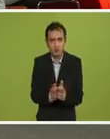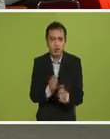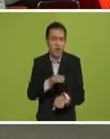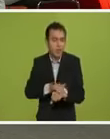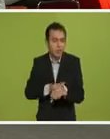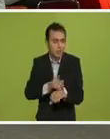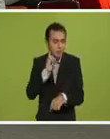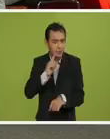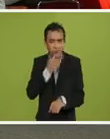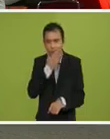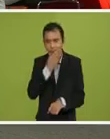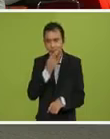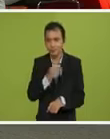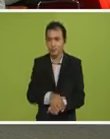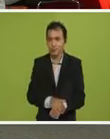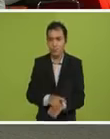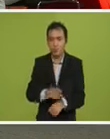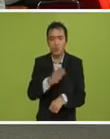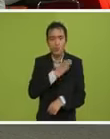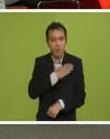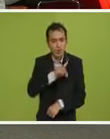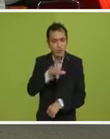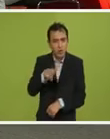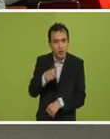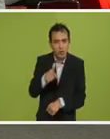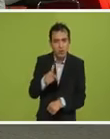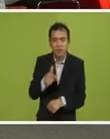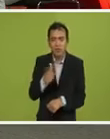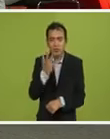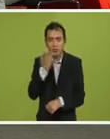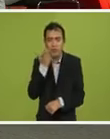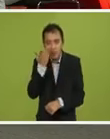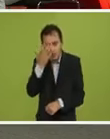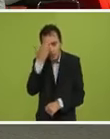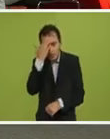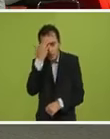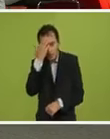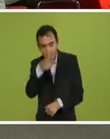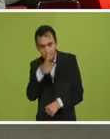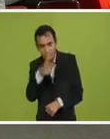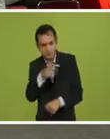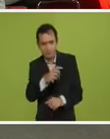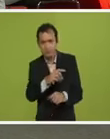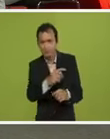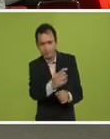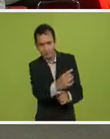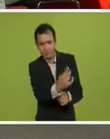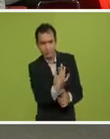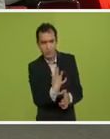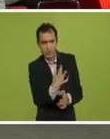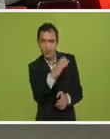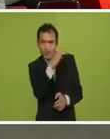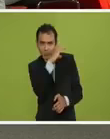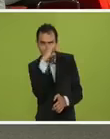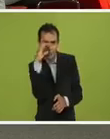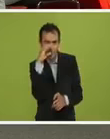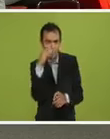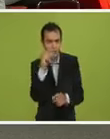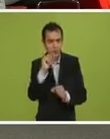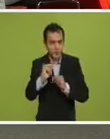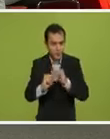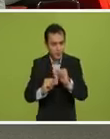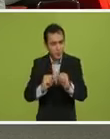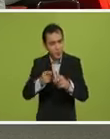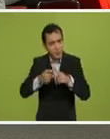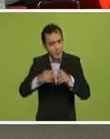Después era, bueno, ya te quiero conocer, pero entonces, ¿cómo te voy a conocer? Pues mándame una fotografía. Y entonces fue creciendo esta red o este